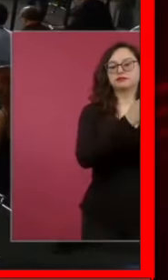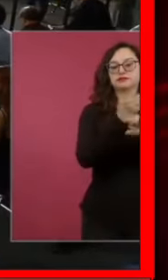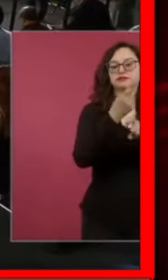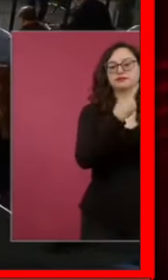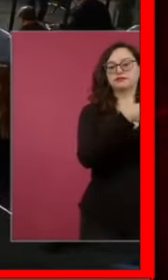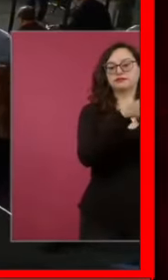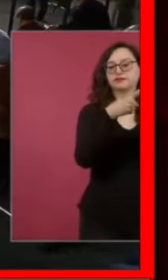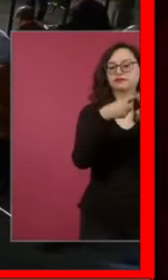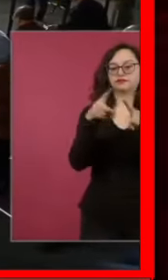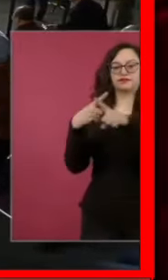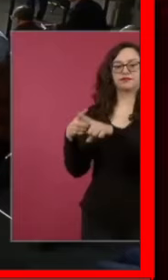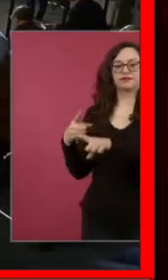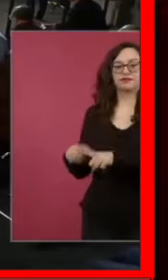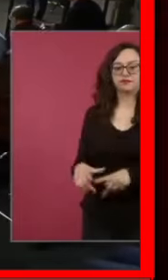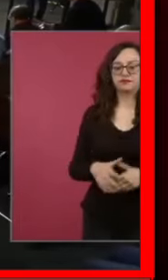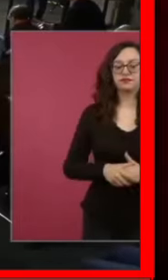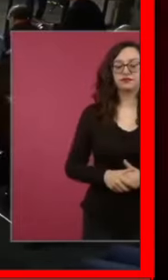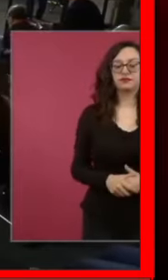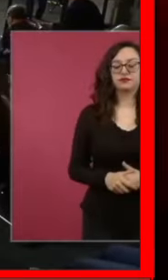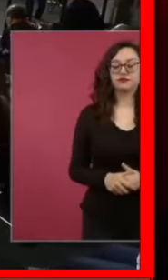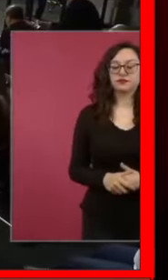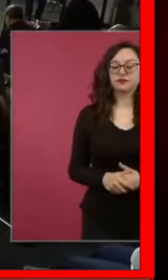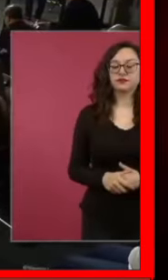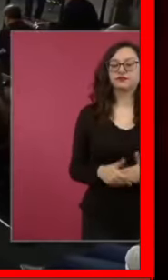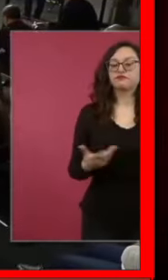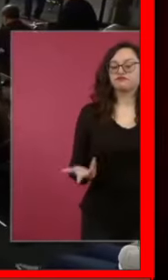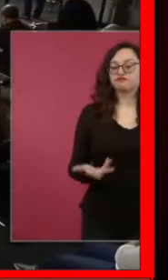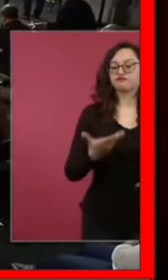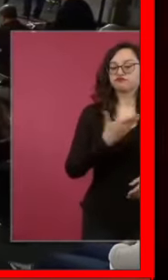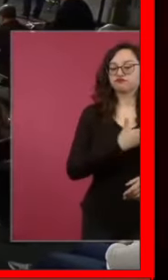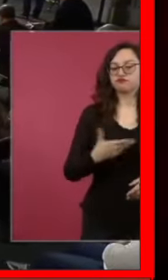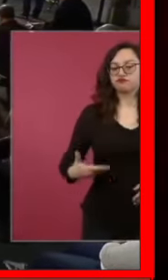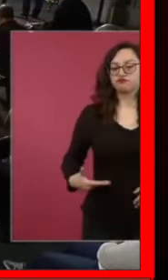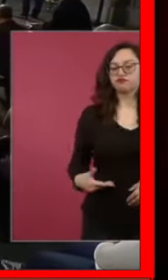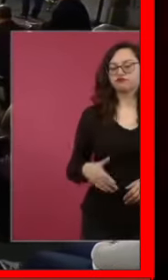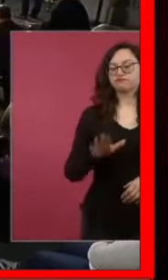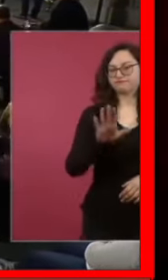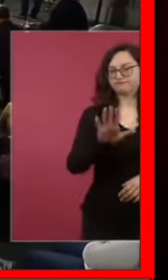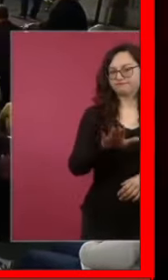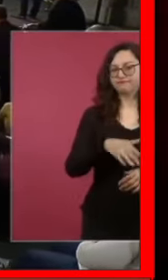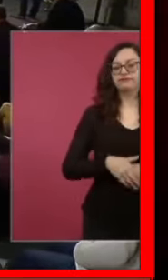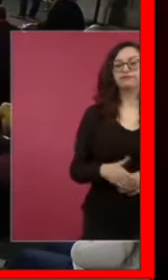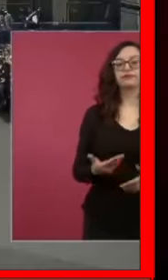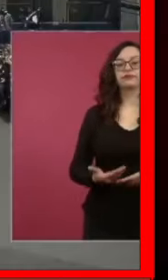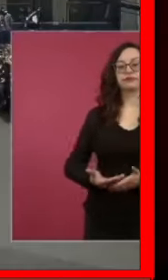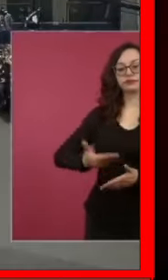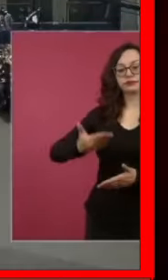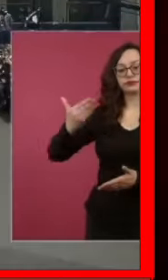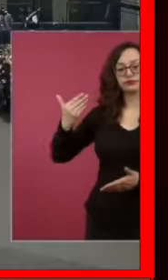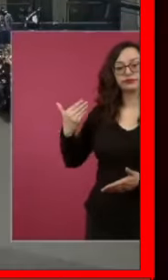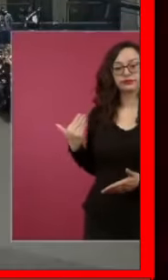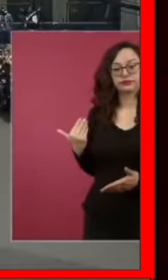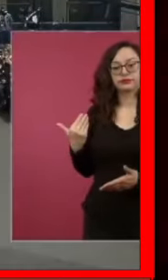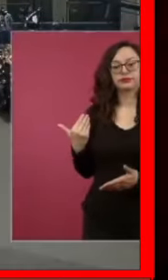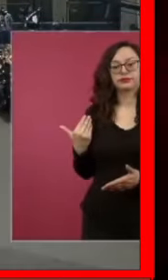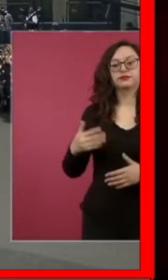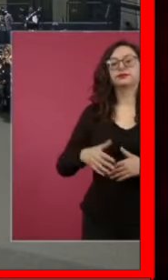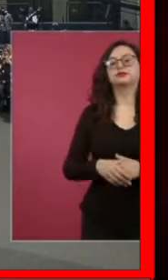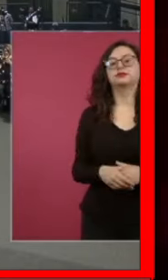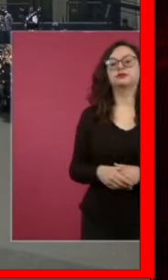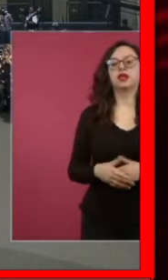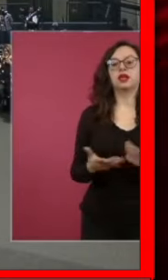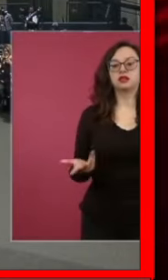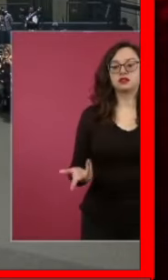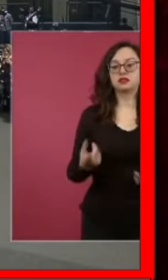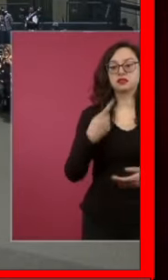e señor presidente en días anteriores eh se dio una contrademanda de ecuador